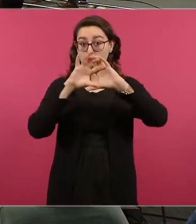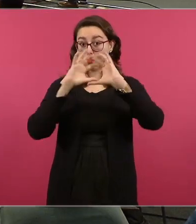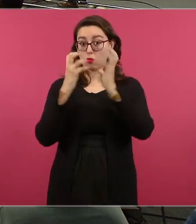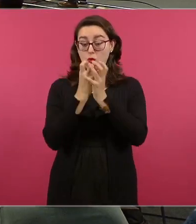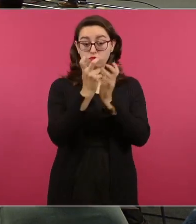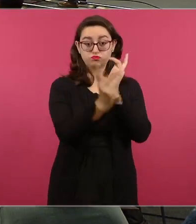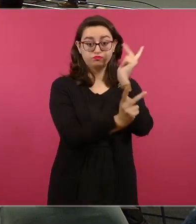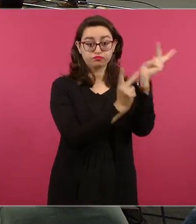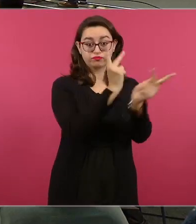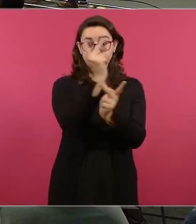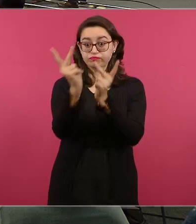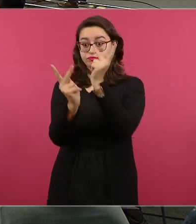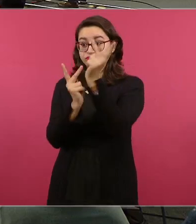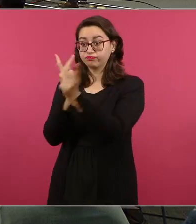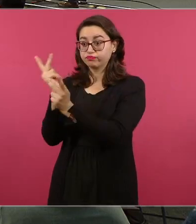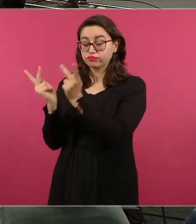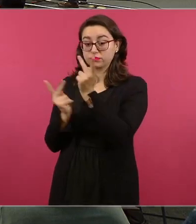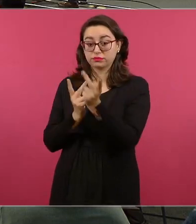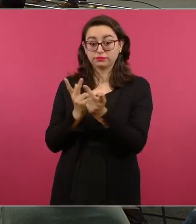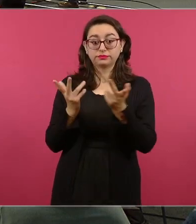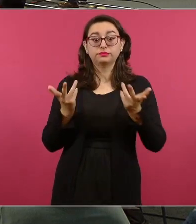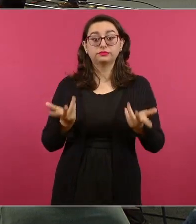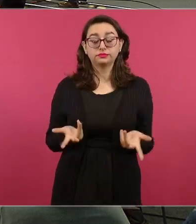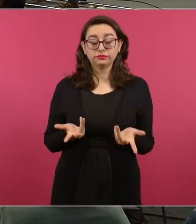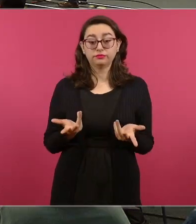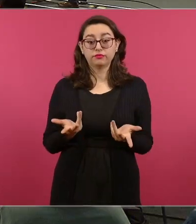aprueban, 32 desaprueban.